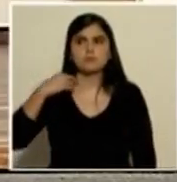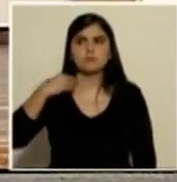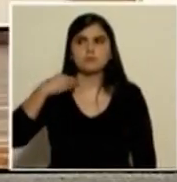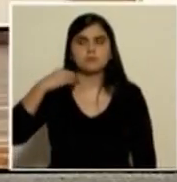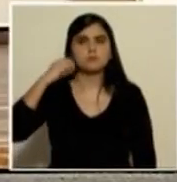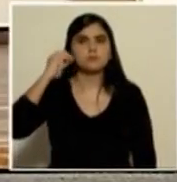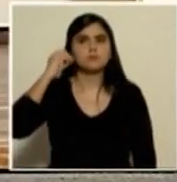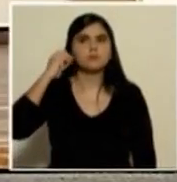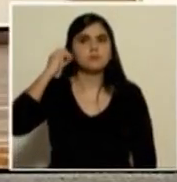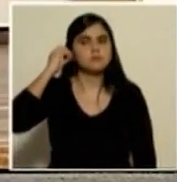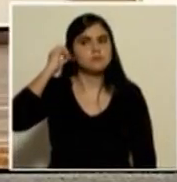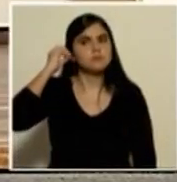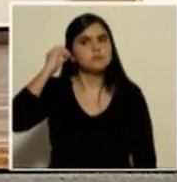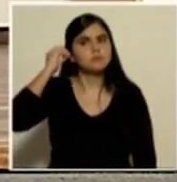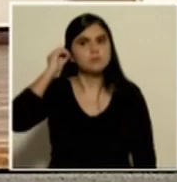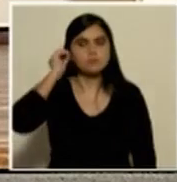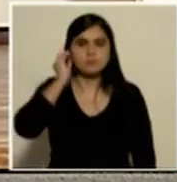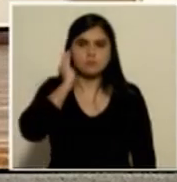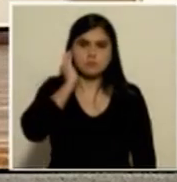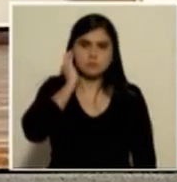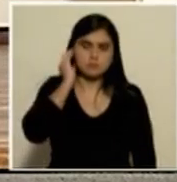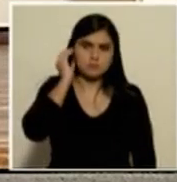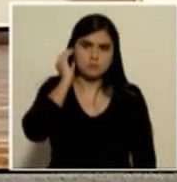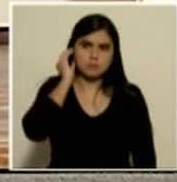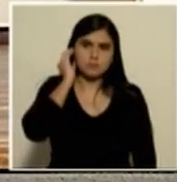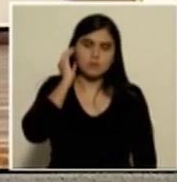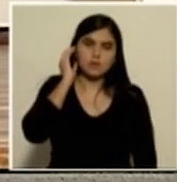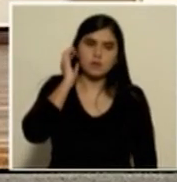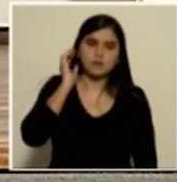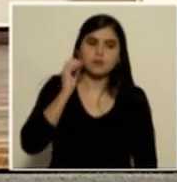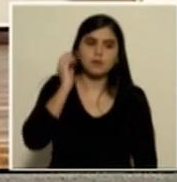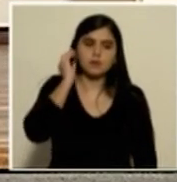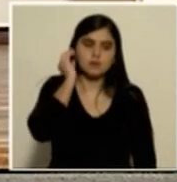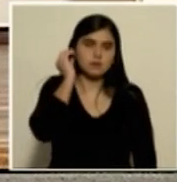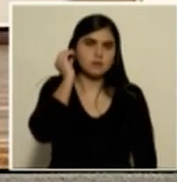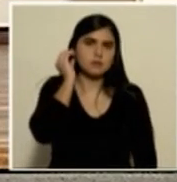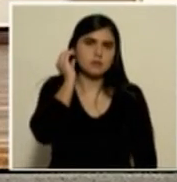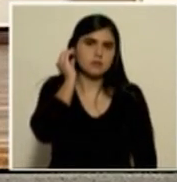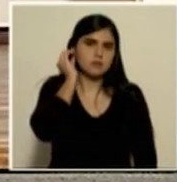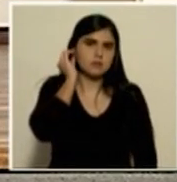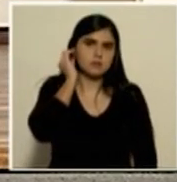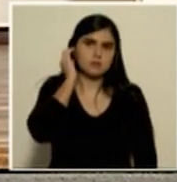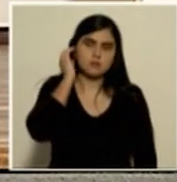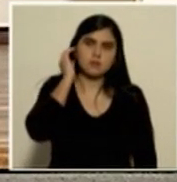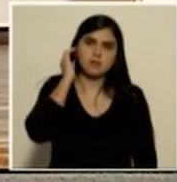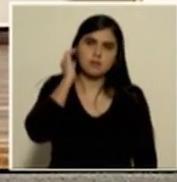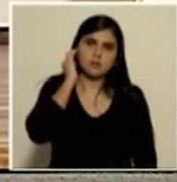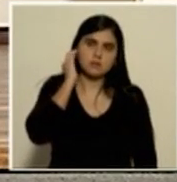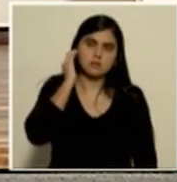su consulta, por favor, y nos indica hacia quién va dirigida.